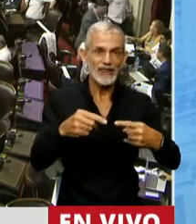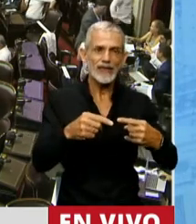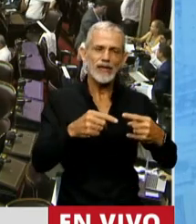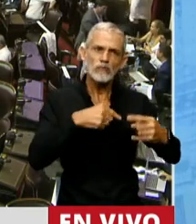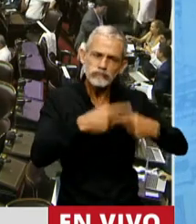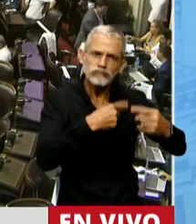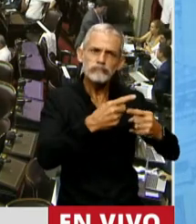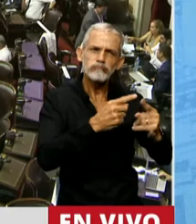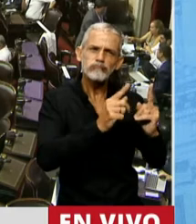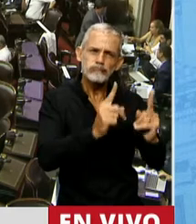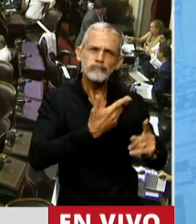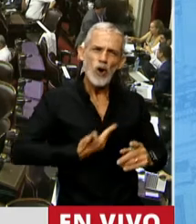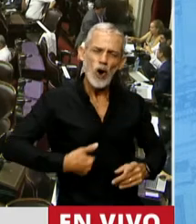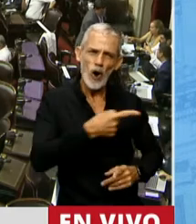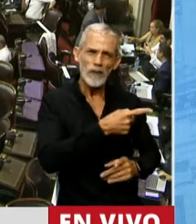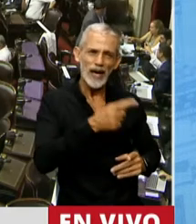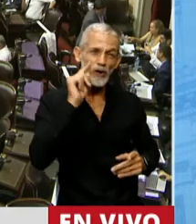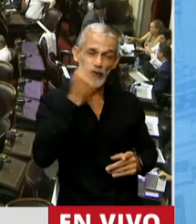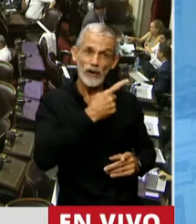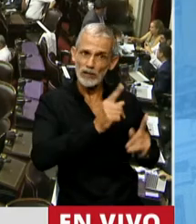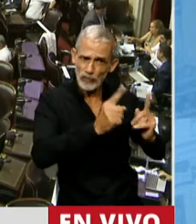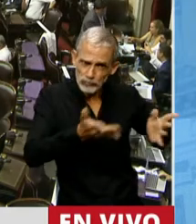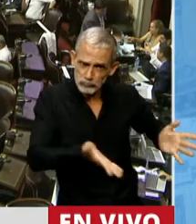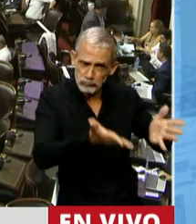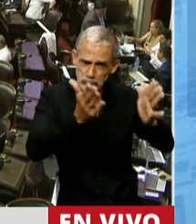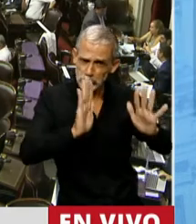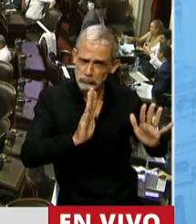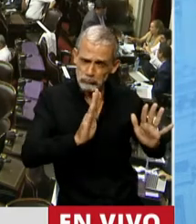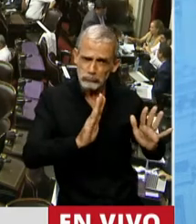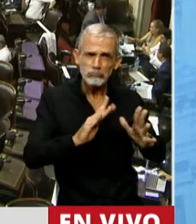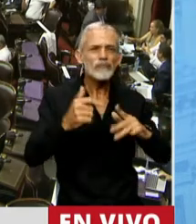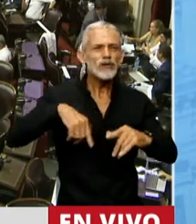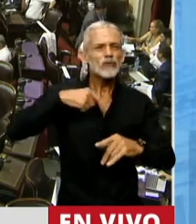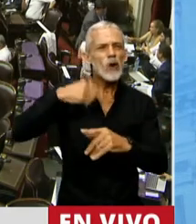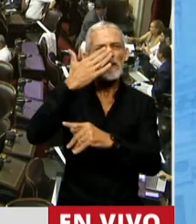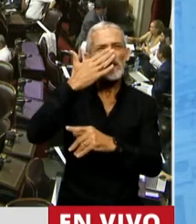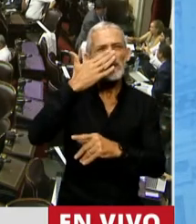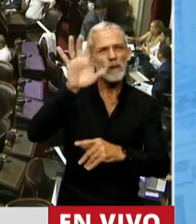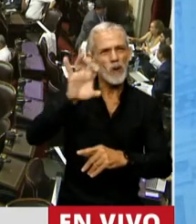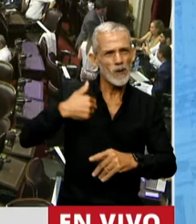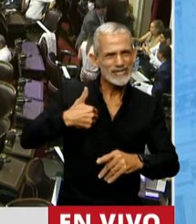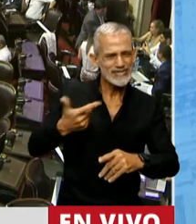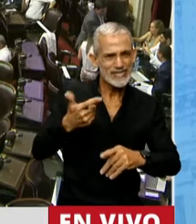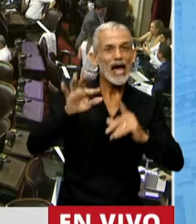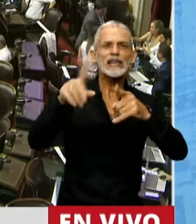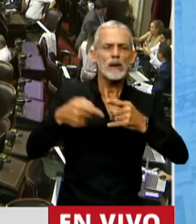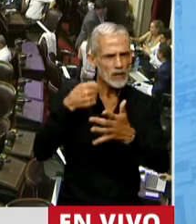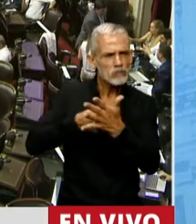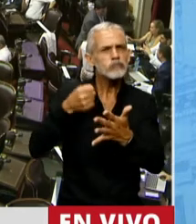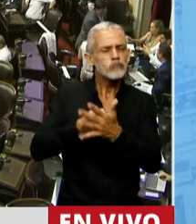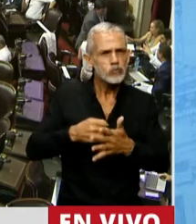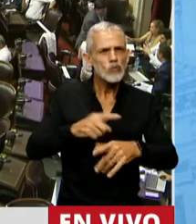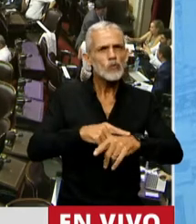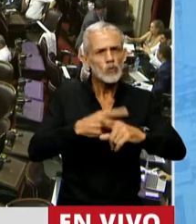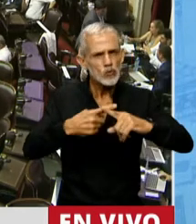gobernabilidad tiene que ver con lo que también en nuestra provincia hemos defendido y hemos tenido que batallar por mucho tiempo